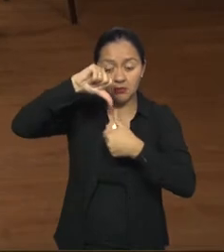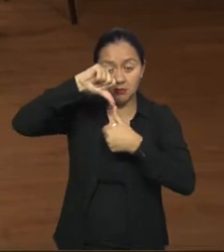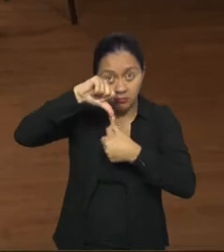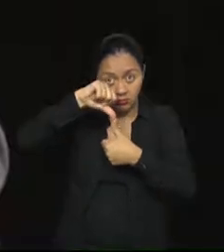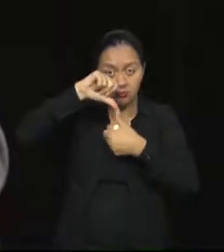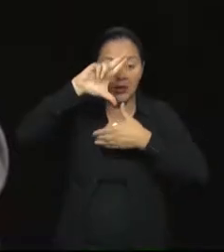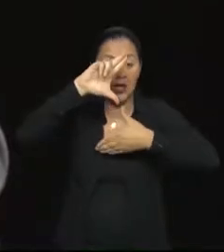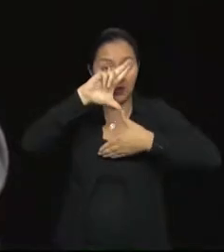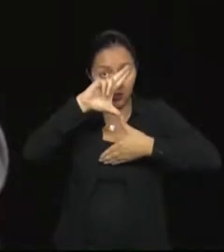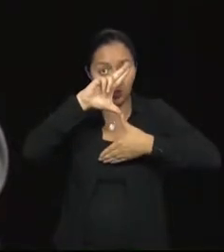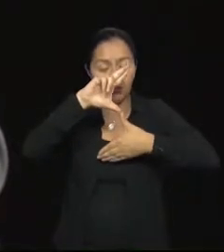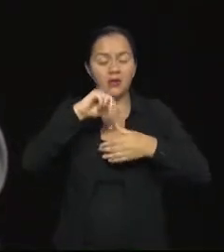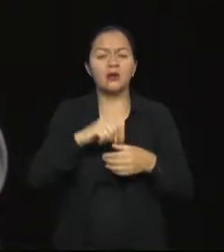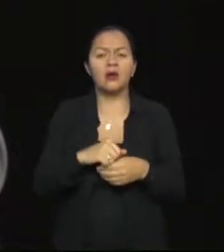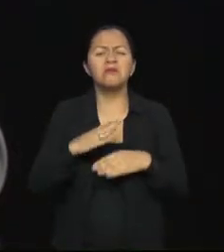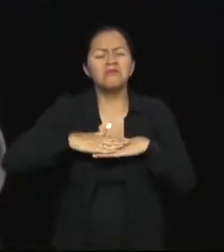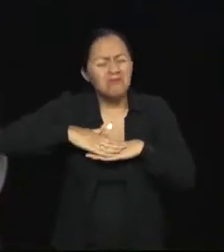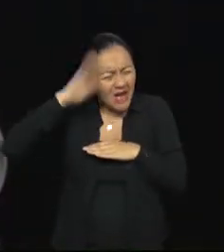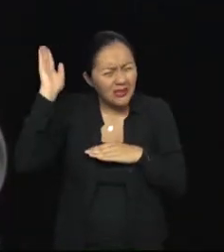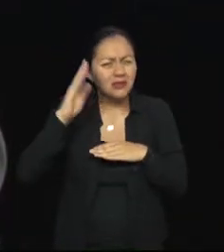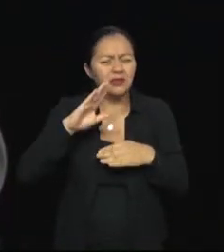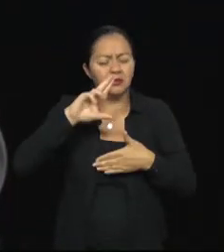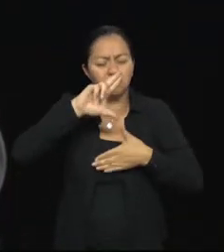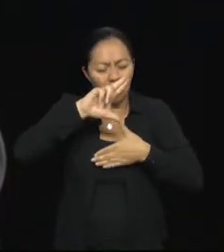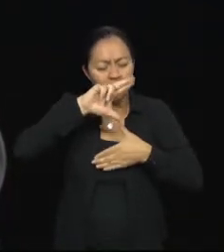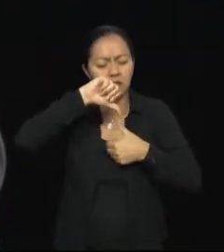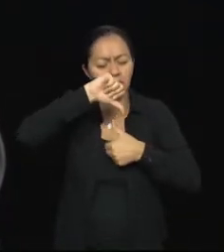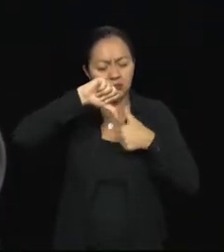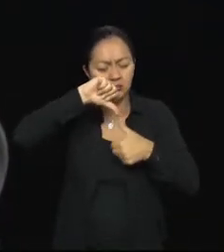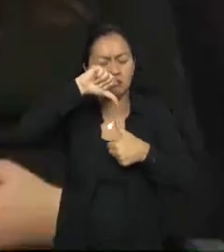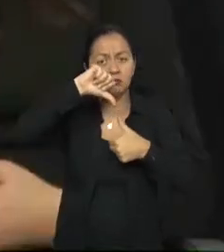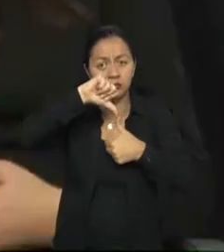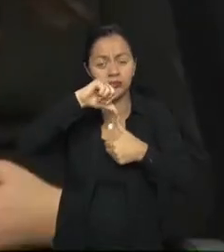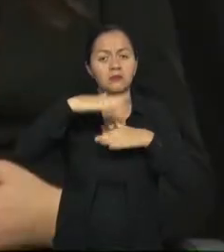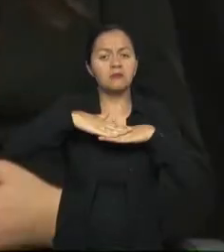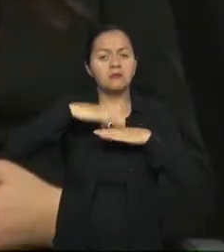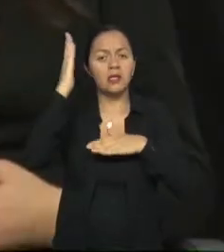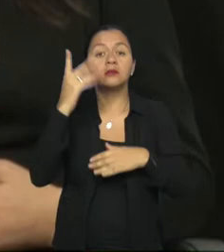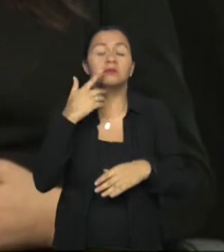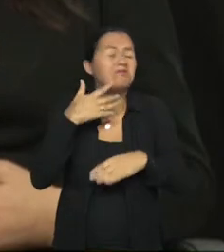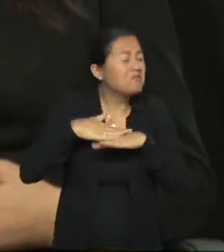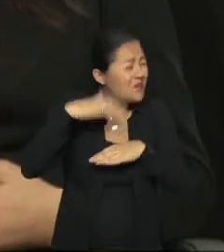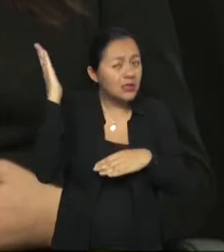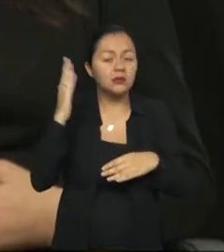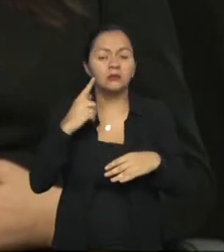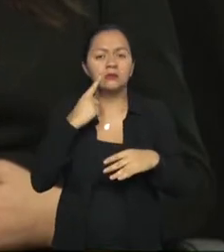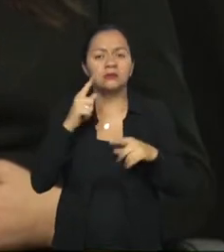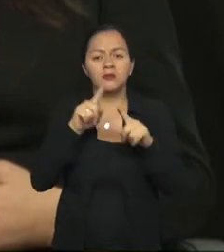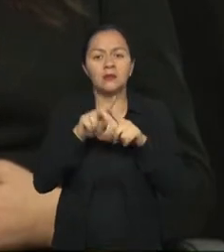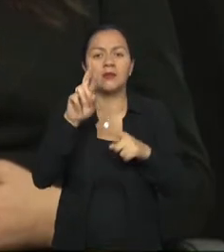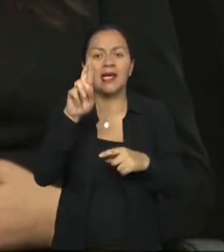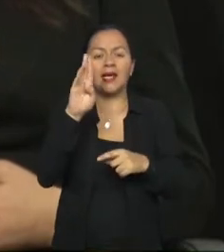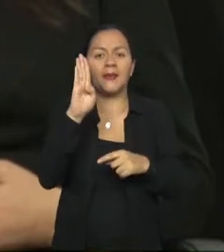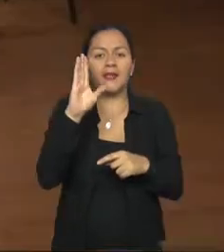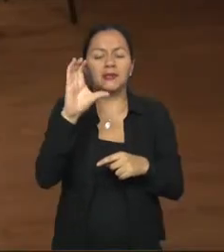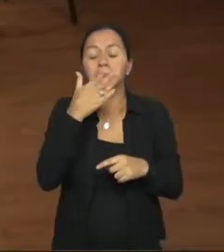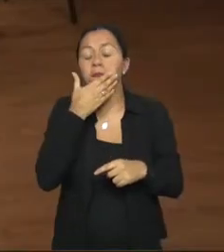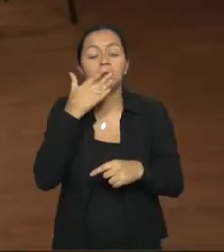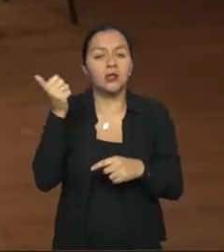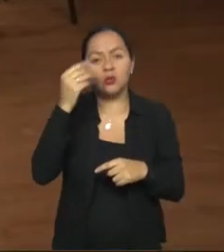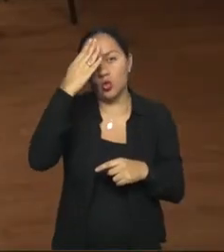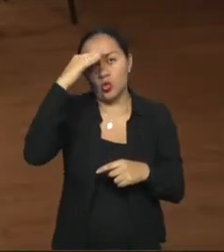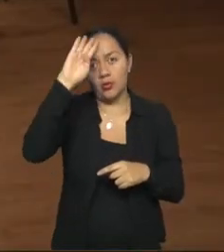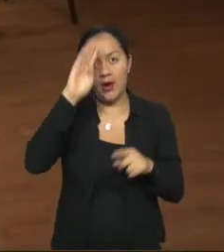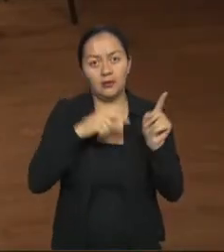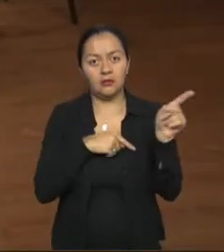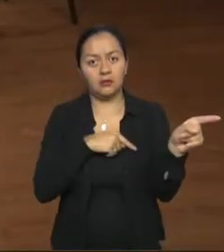Latinoamérica, donde se ve más profundamente el tema de RBC es, por ejemplo, Cuba, que tiene un RBC muy profundo, que